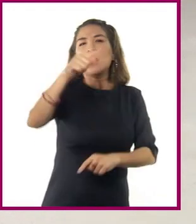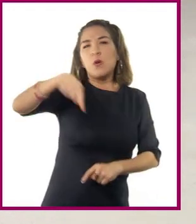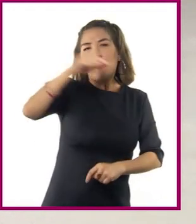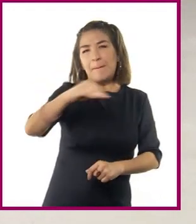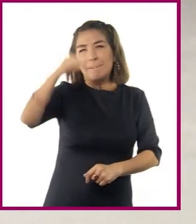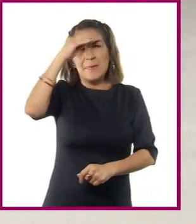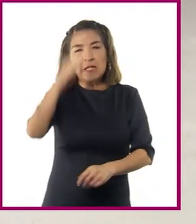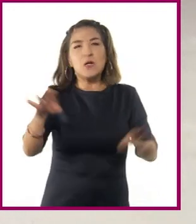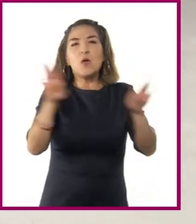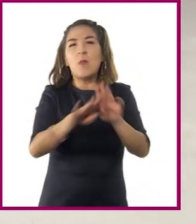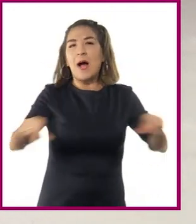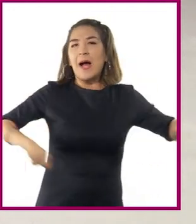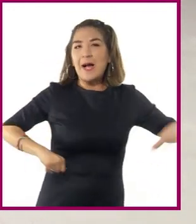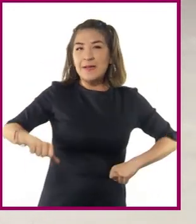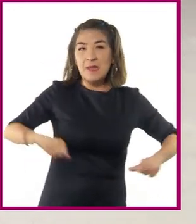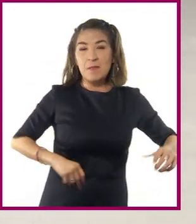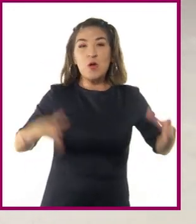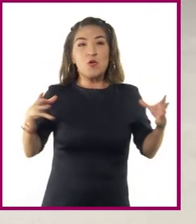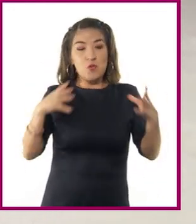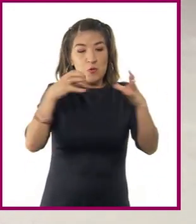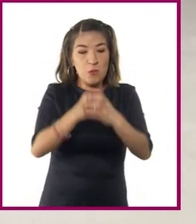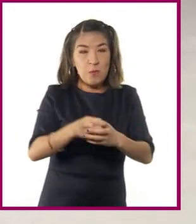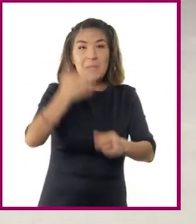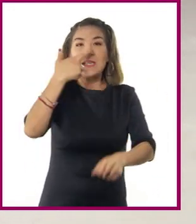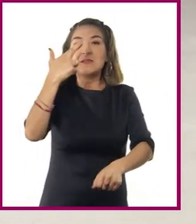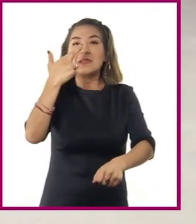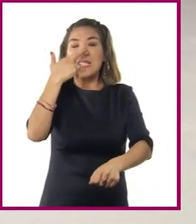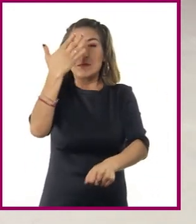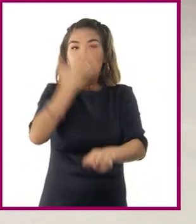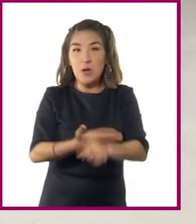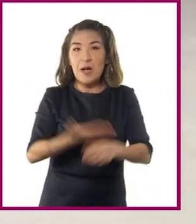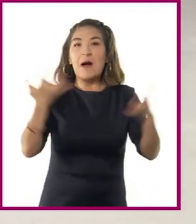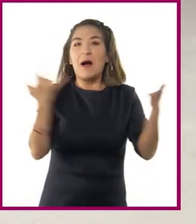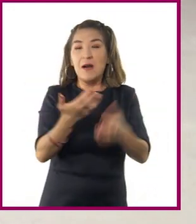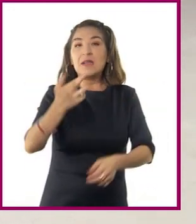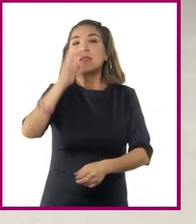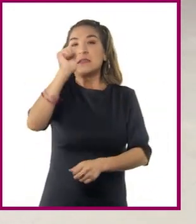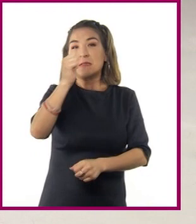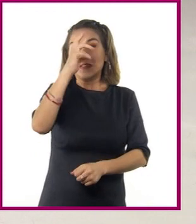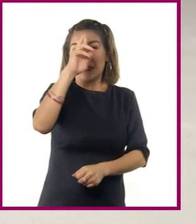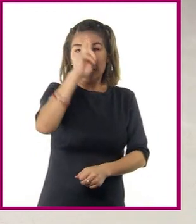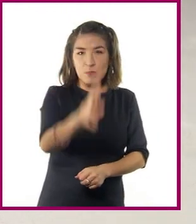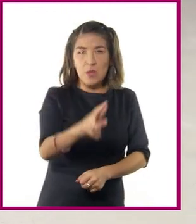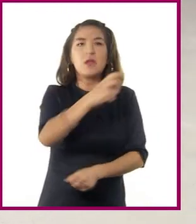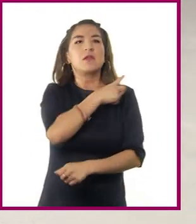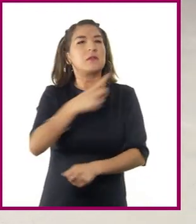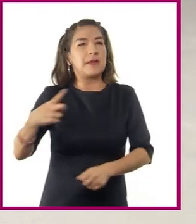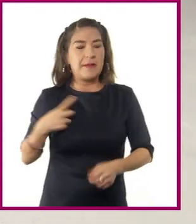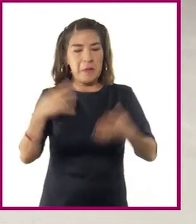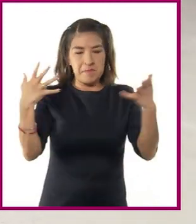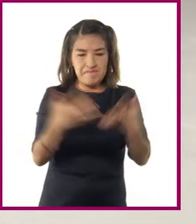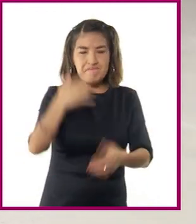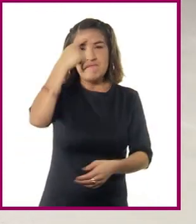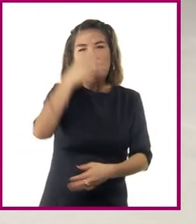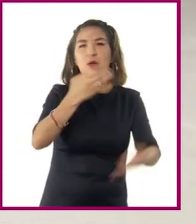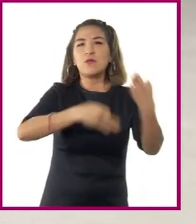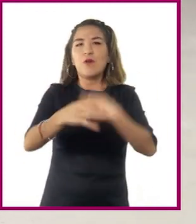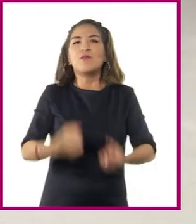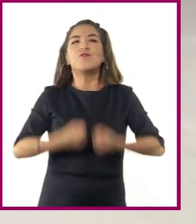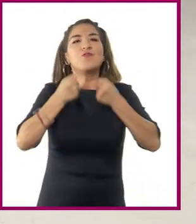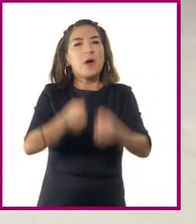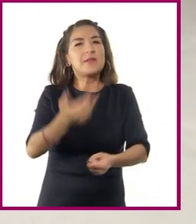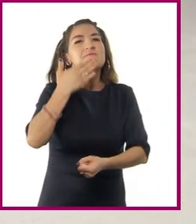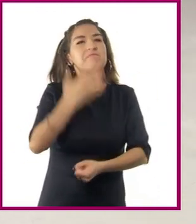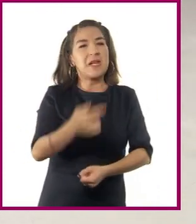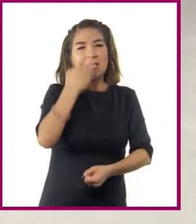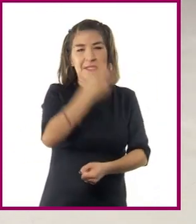las acciones colectivas, responsables y respetuosas nos hacen ser personas que contribuyen al fortalecimiento